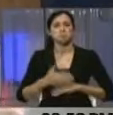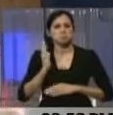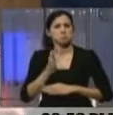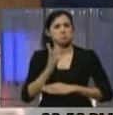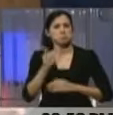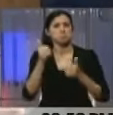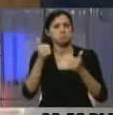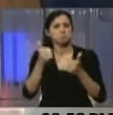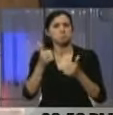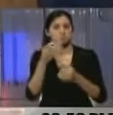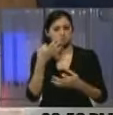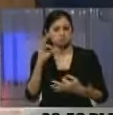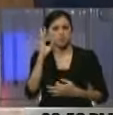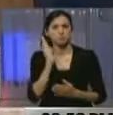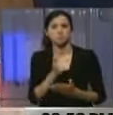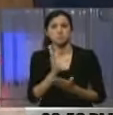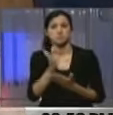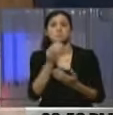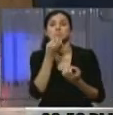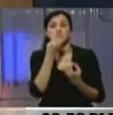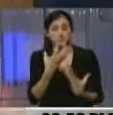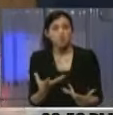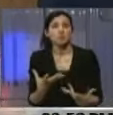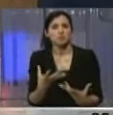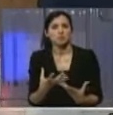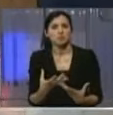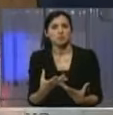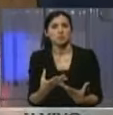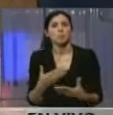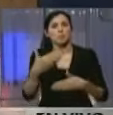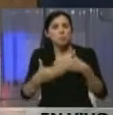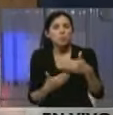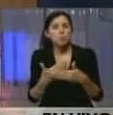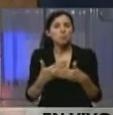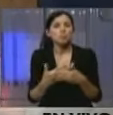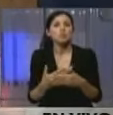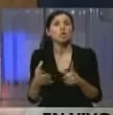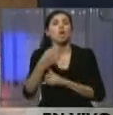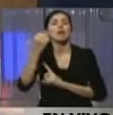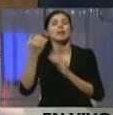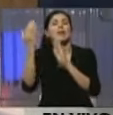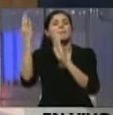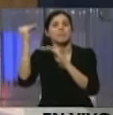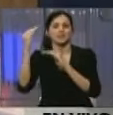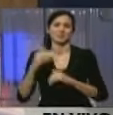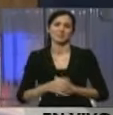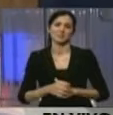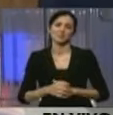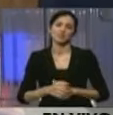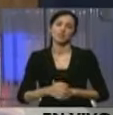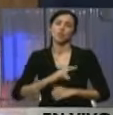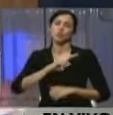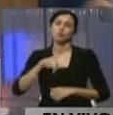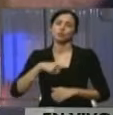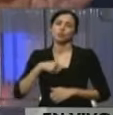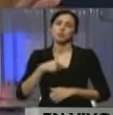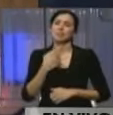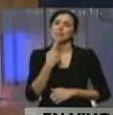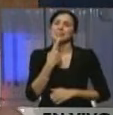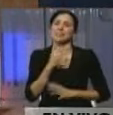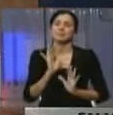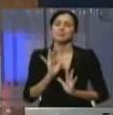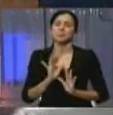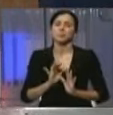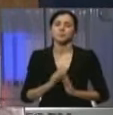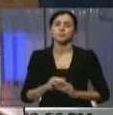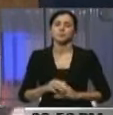camino correcto, por el camino adecuado para ir construyendo la esperanza. Nosotros decimos que hemos